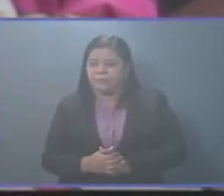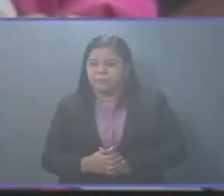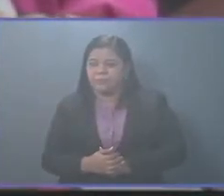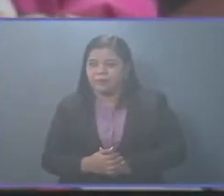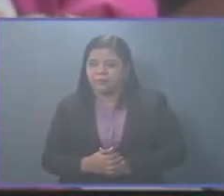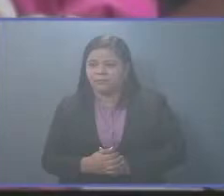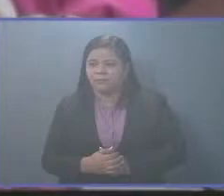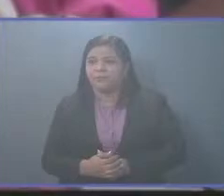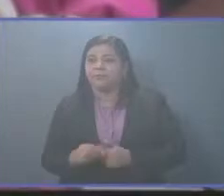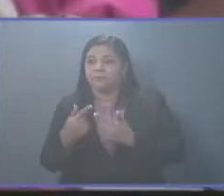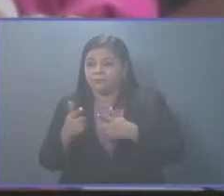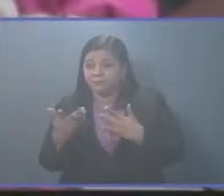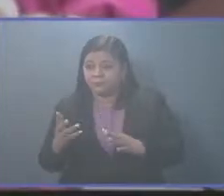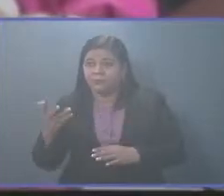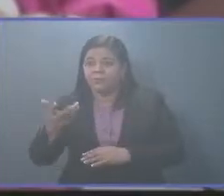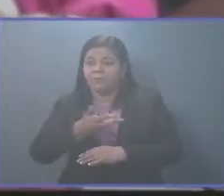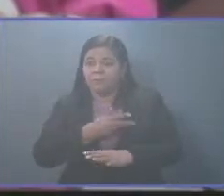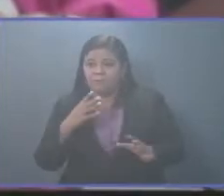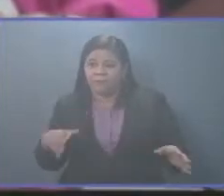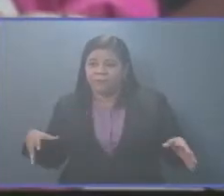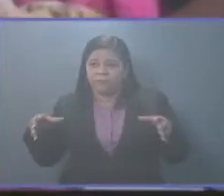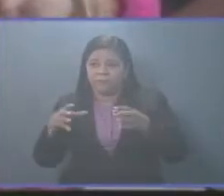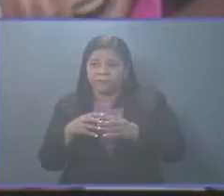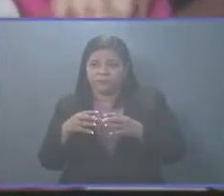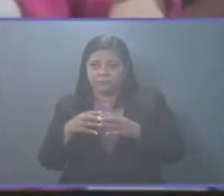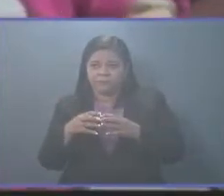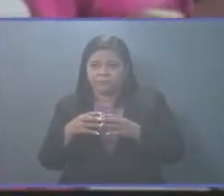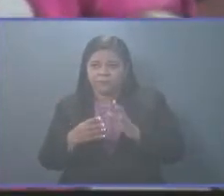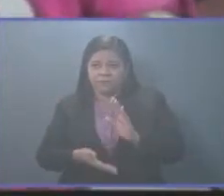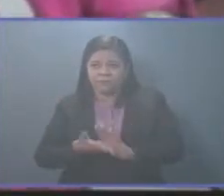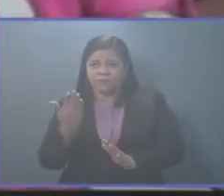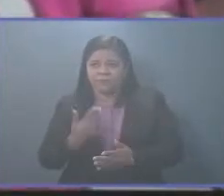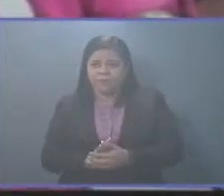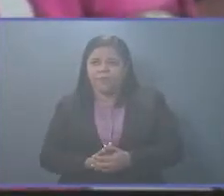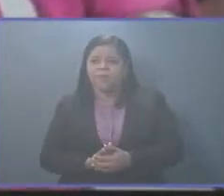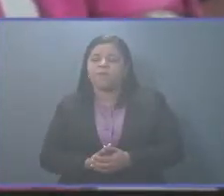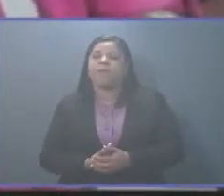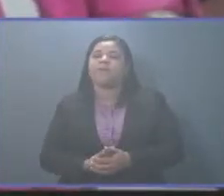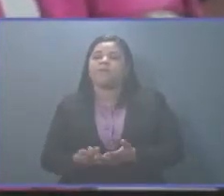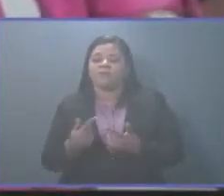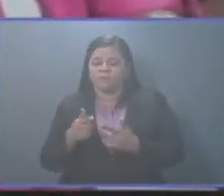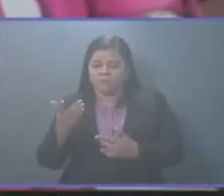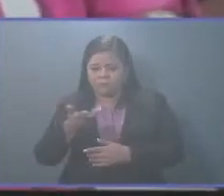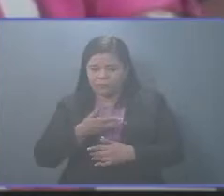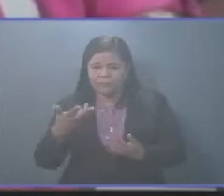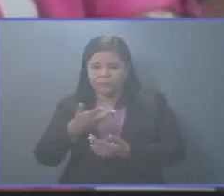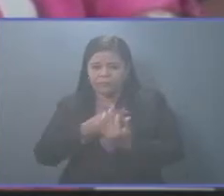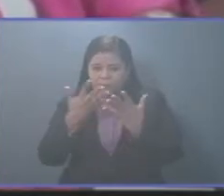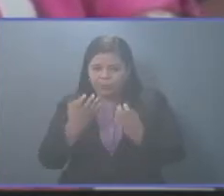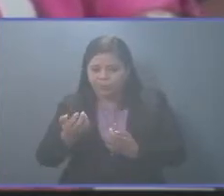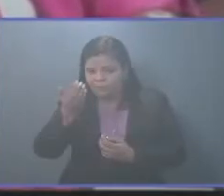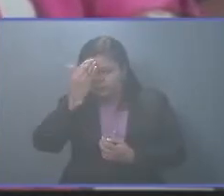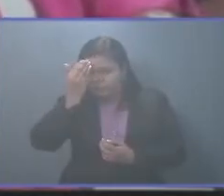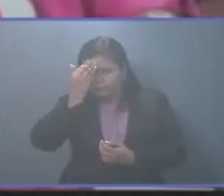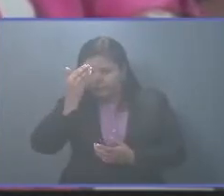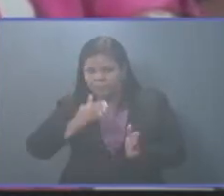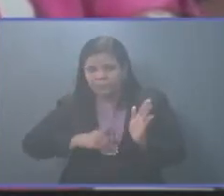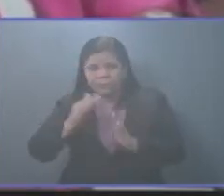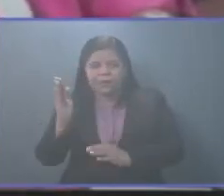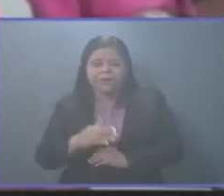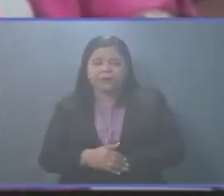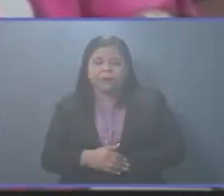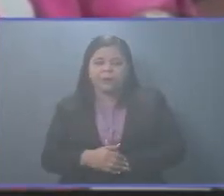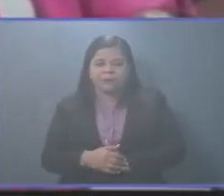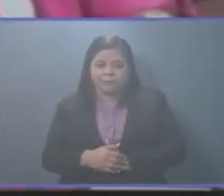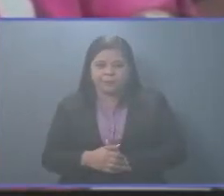eso a colación o complementarlo porque sería interesante de que ambos órganos puedan colaborar con nosotros y cooperar en ese sentido de poder presentar